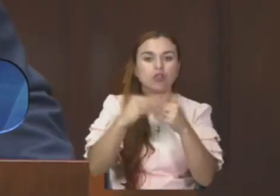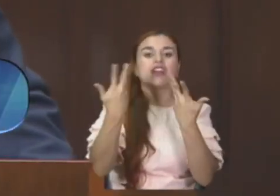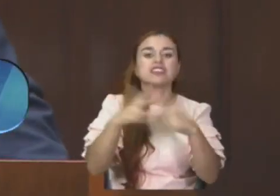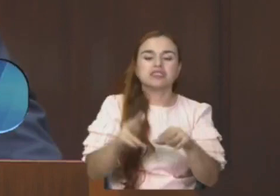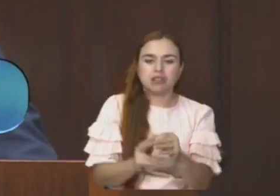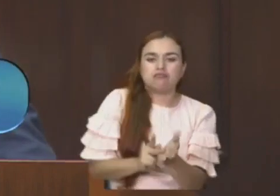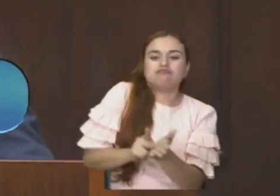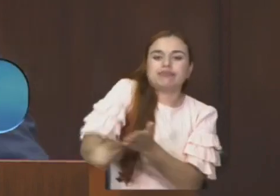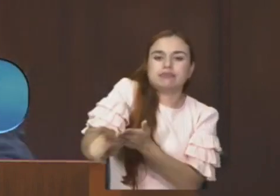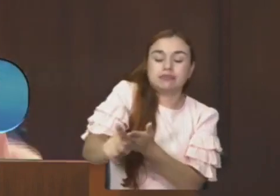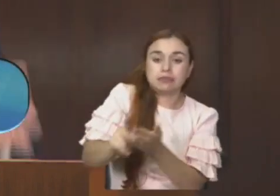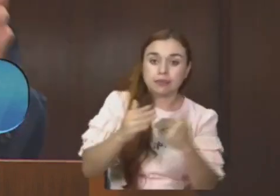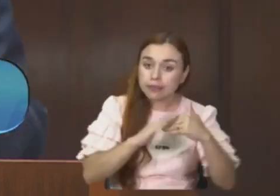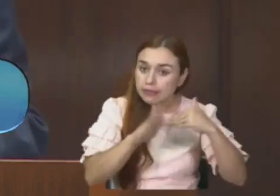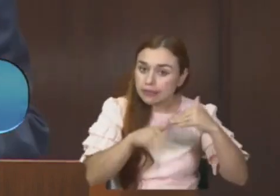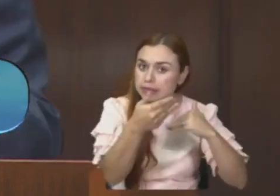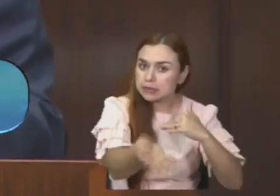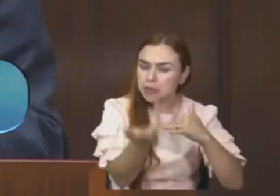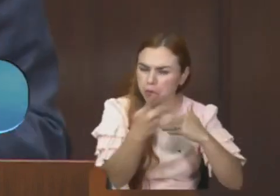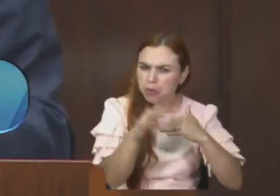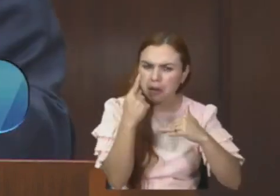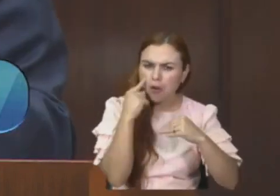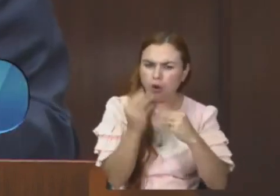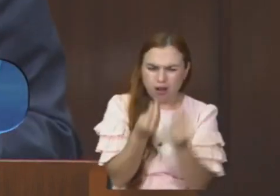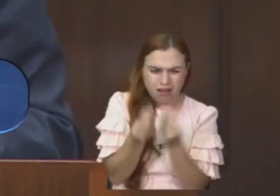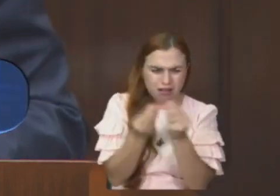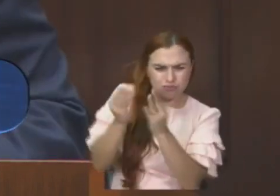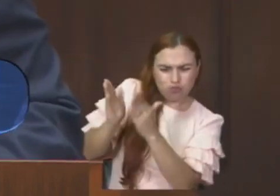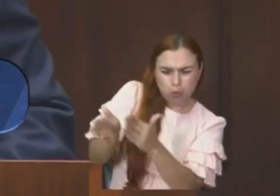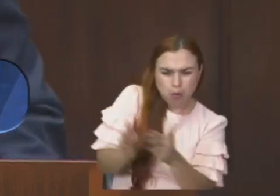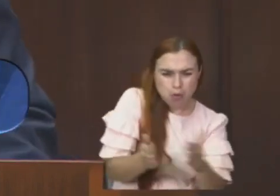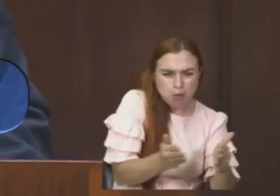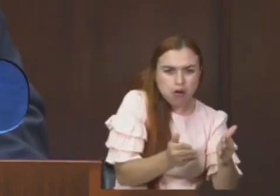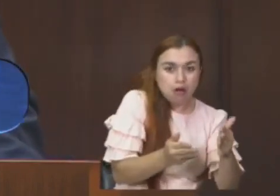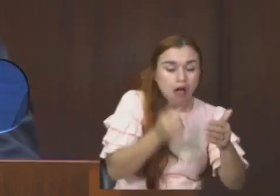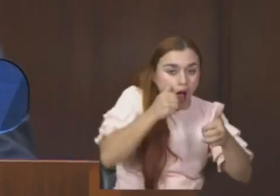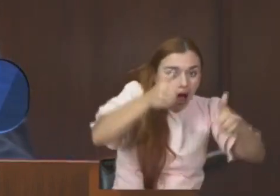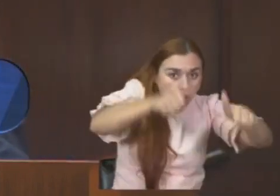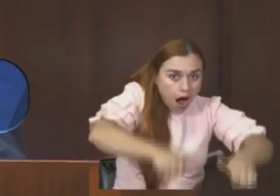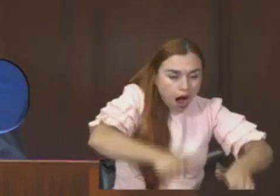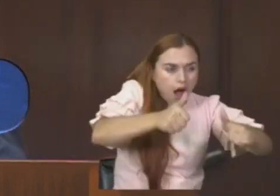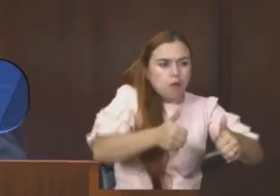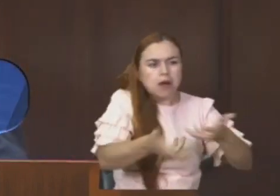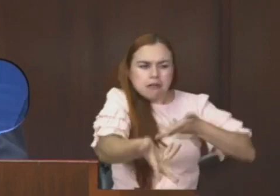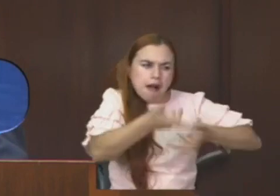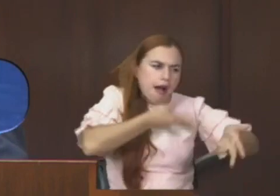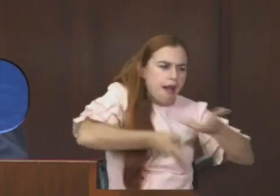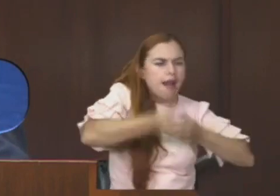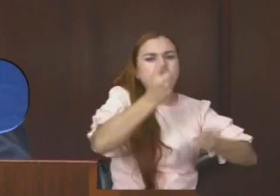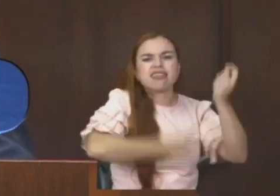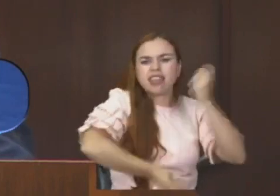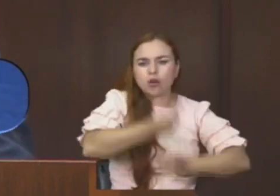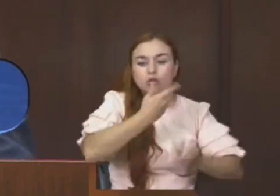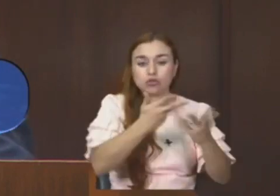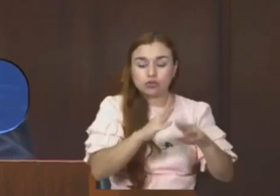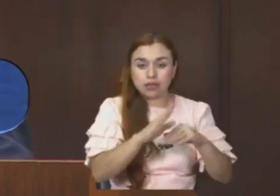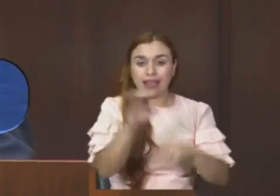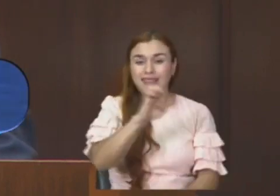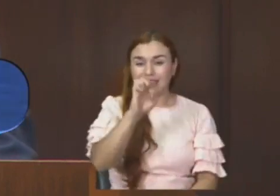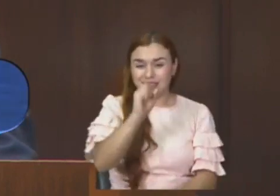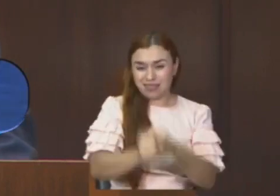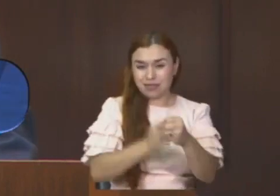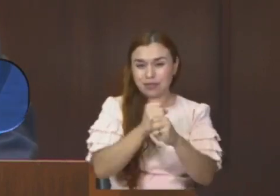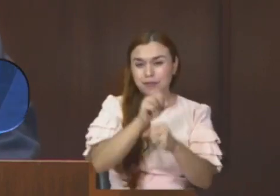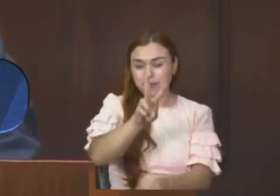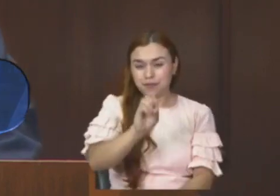ese momento en que culmina el proceso de negociación en enero del 2022, inicia